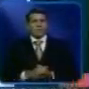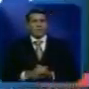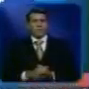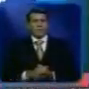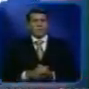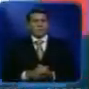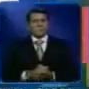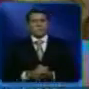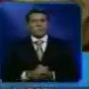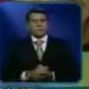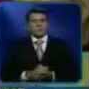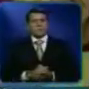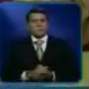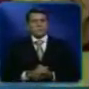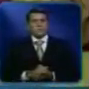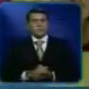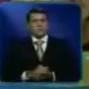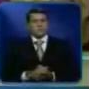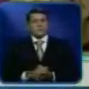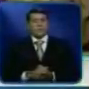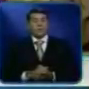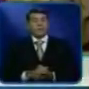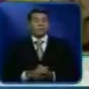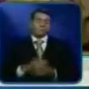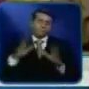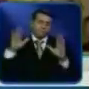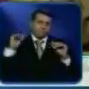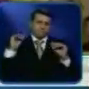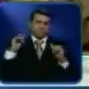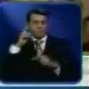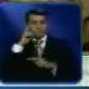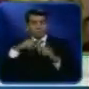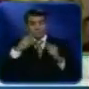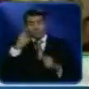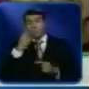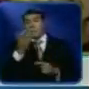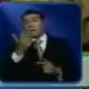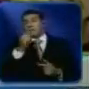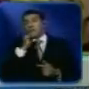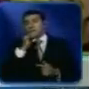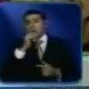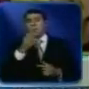pantalla. Erika Corrales se despide hasta una nueva entrega de Bienestar.